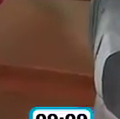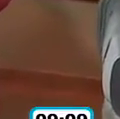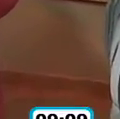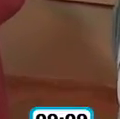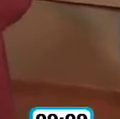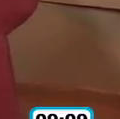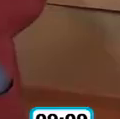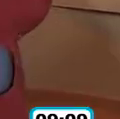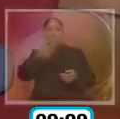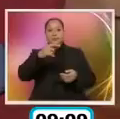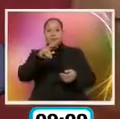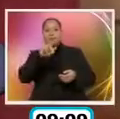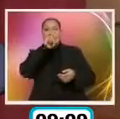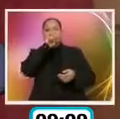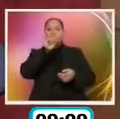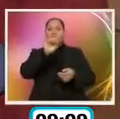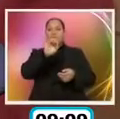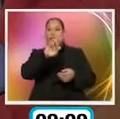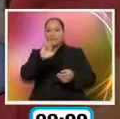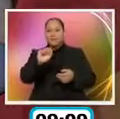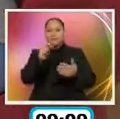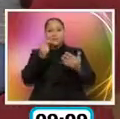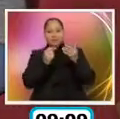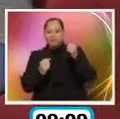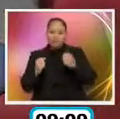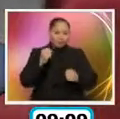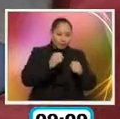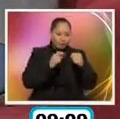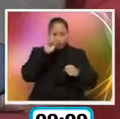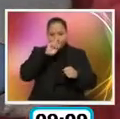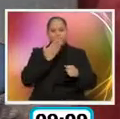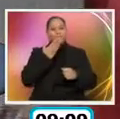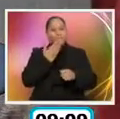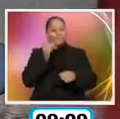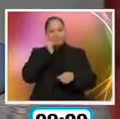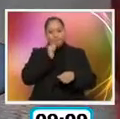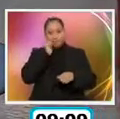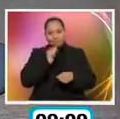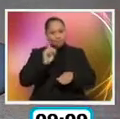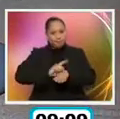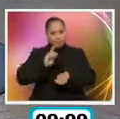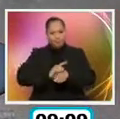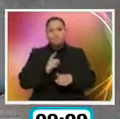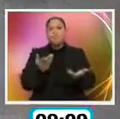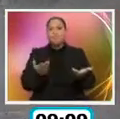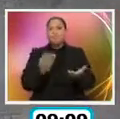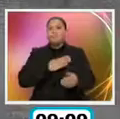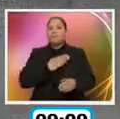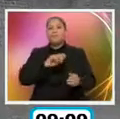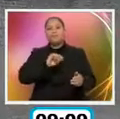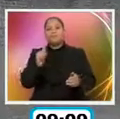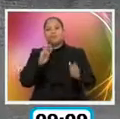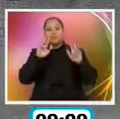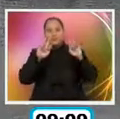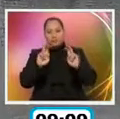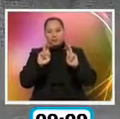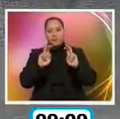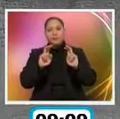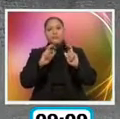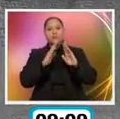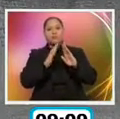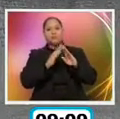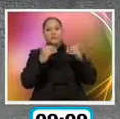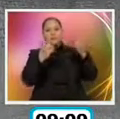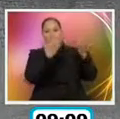Muchísimas gracias a Miguel Pollito Torres por todas esas buenas instrucciones que nos da todo el tiempo y todos los días. Y bueno, pasando a otro lado de la